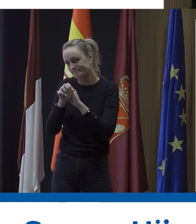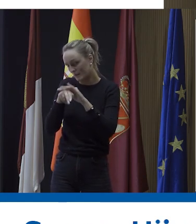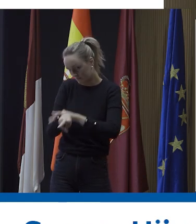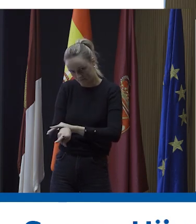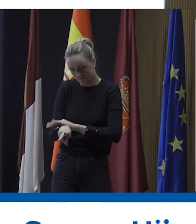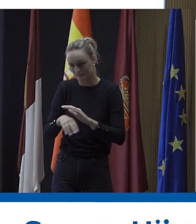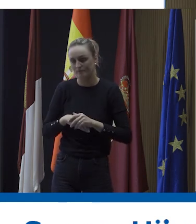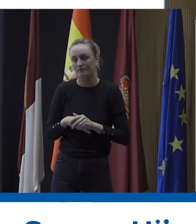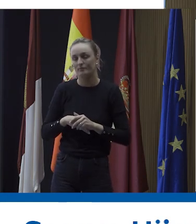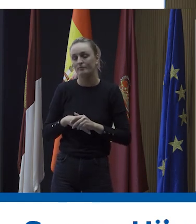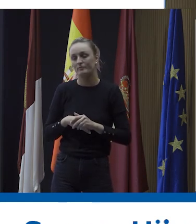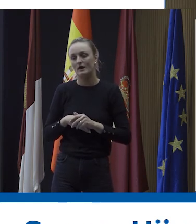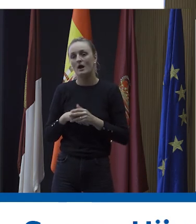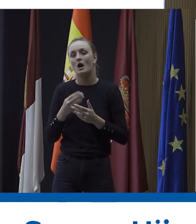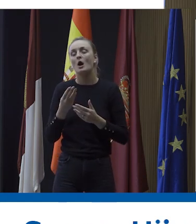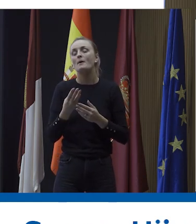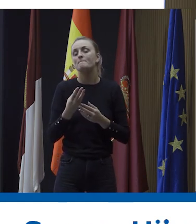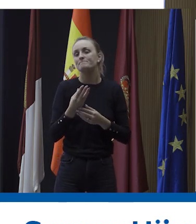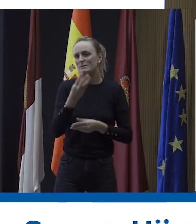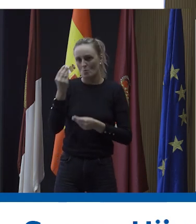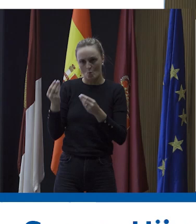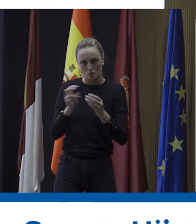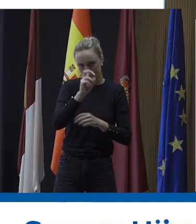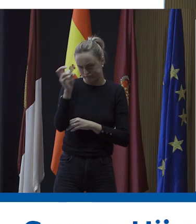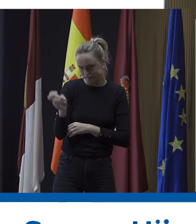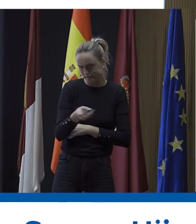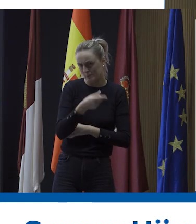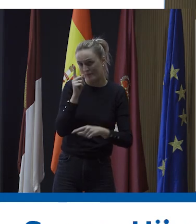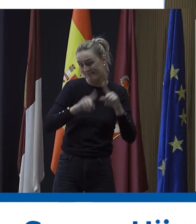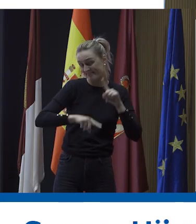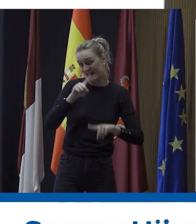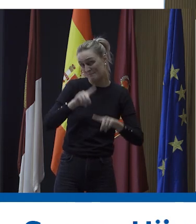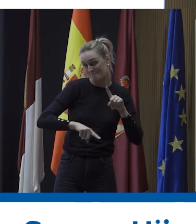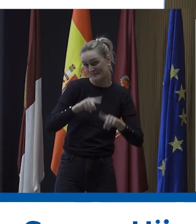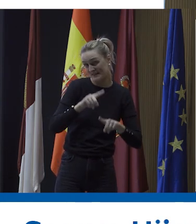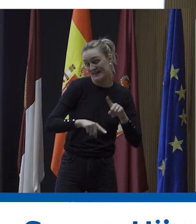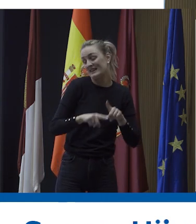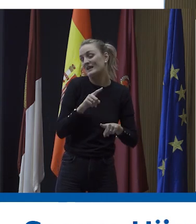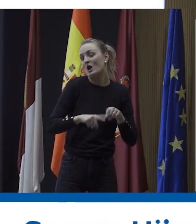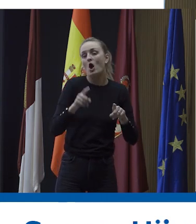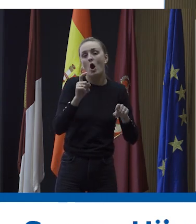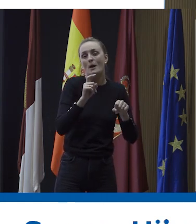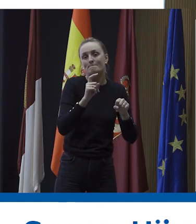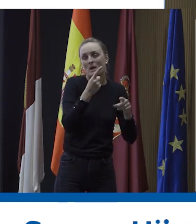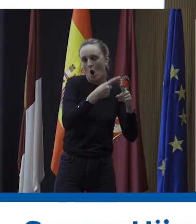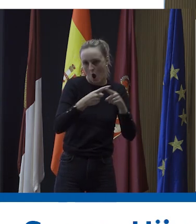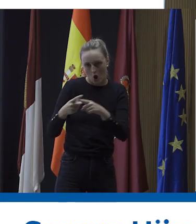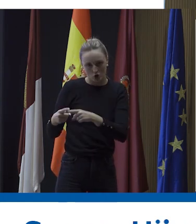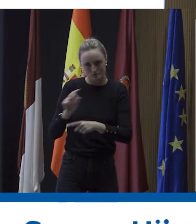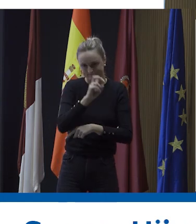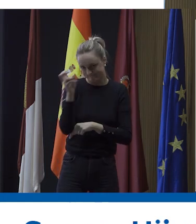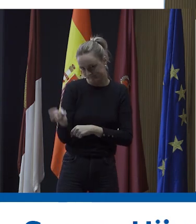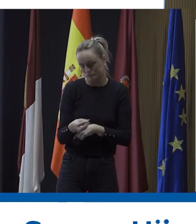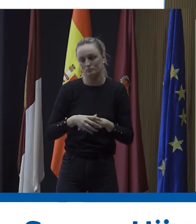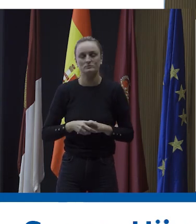hay mucha variabilidad, ¿vale? Porque esto depende de muchos factores, no depende solo de una cosa. Igualmente también depende de